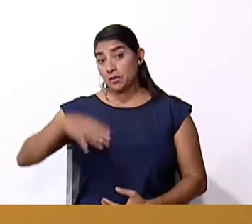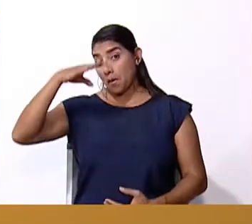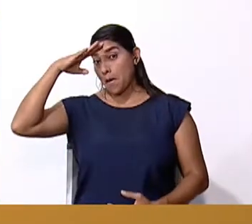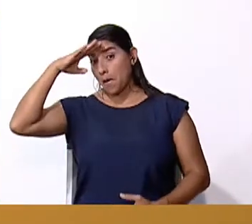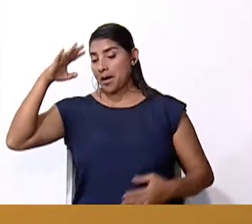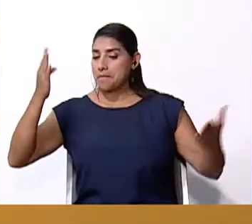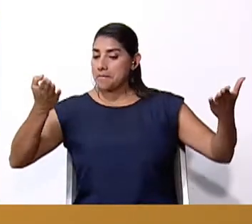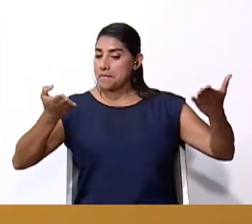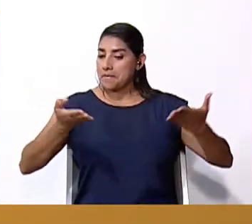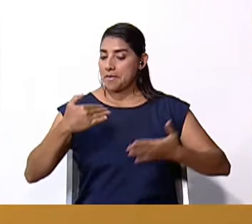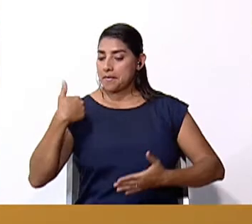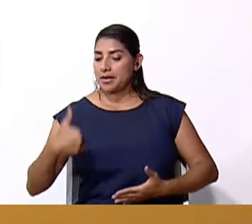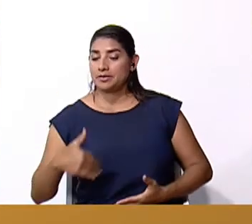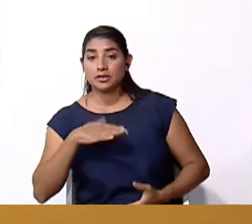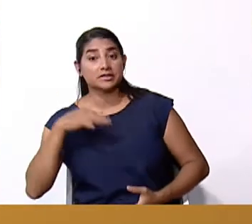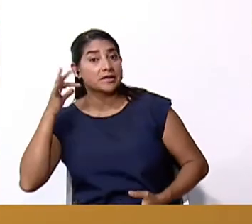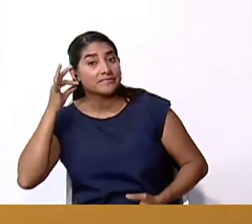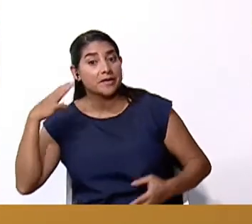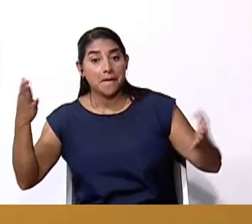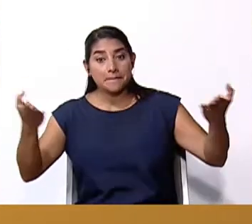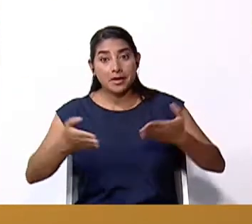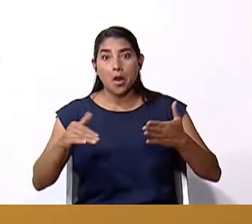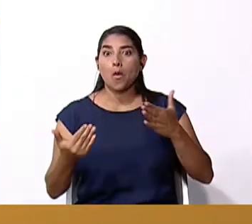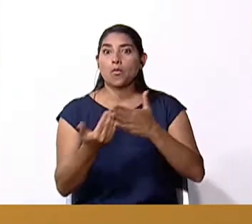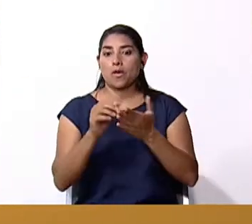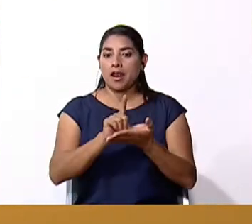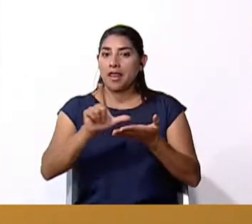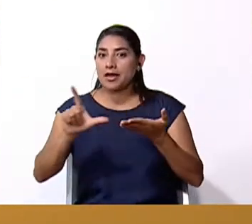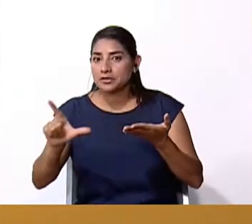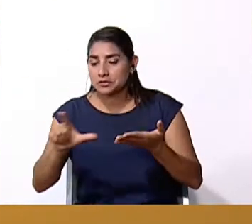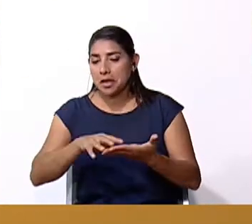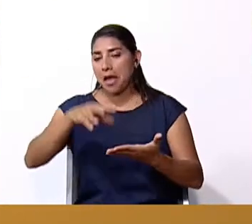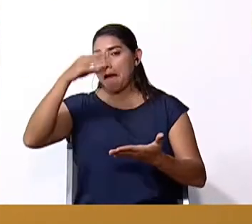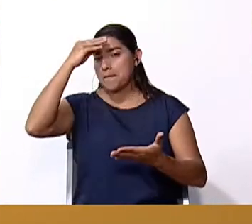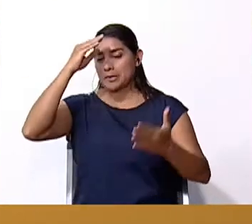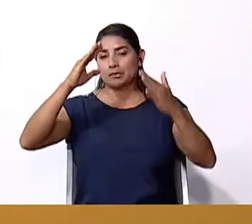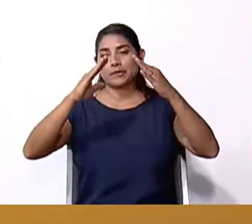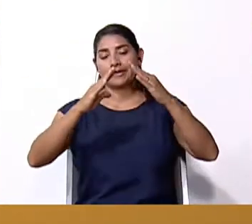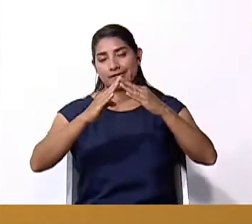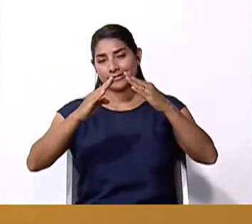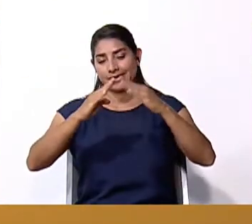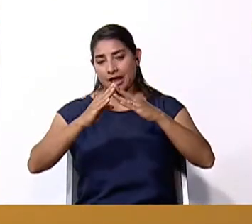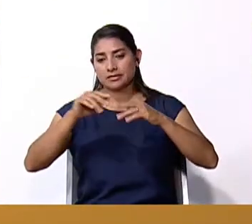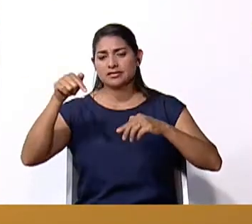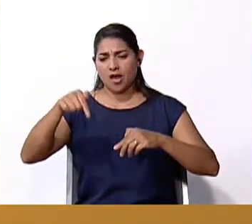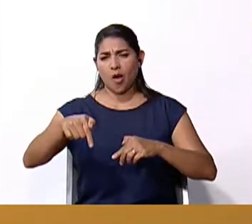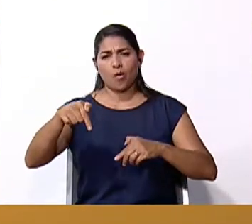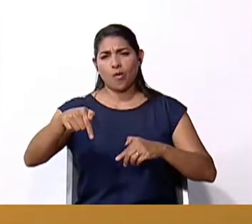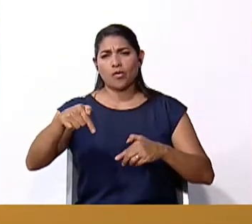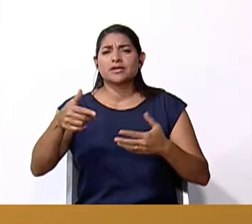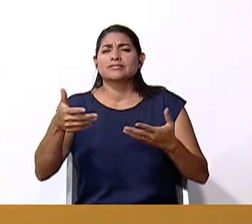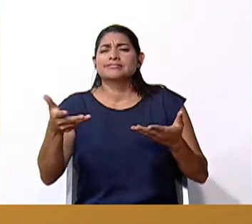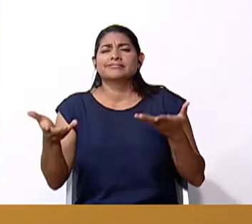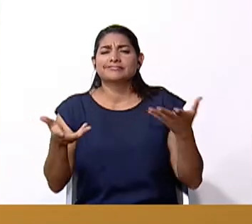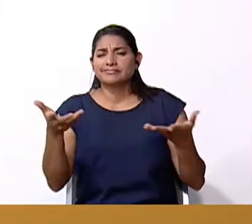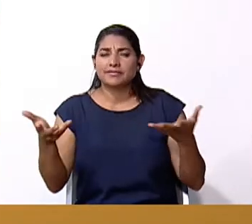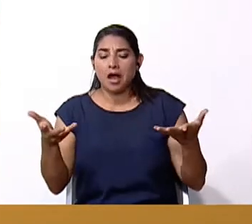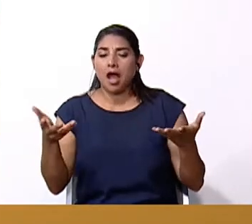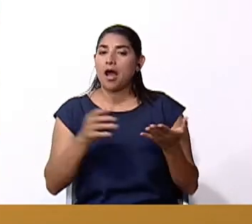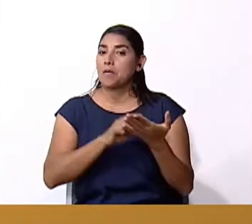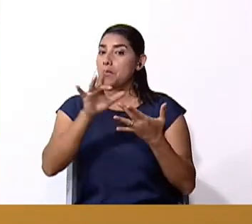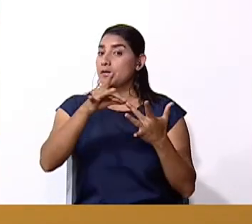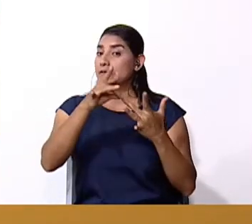Hola, bienvenidos y bienvenidas a un programa más de Aprendo en Casa. El día de hoy tendremos un programa